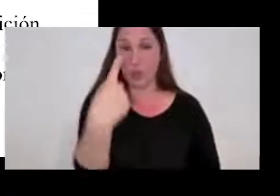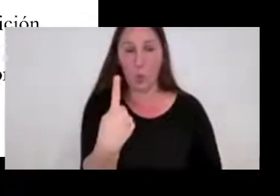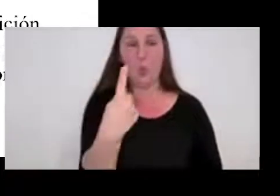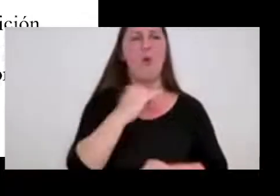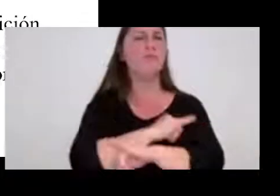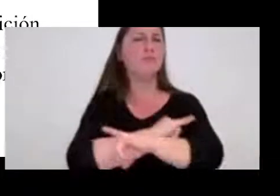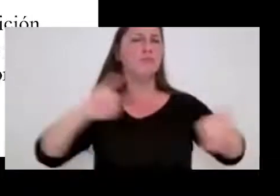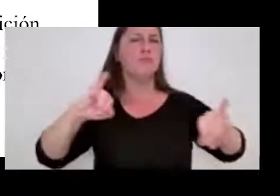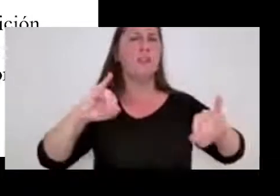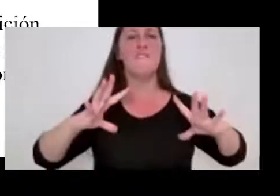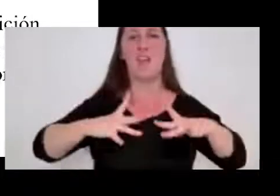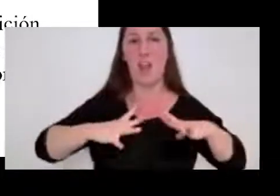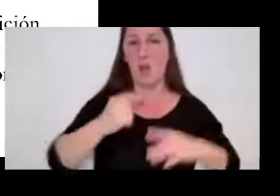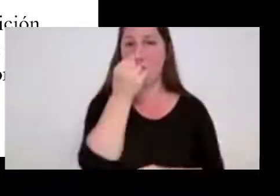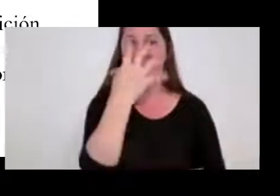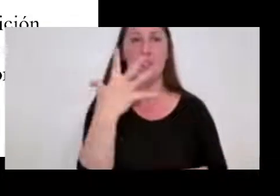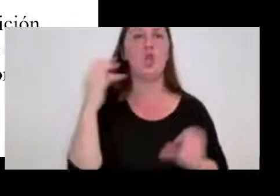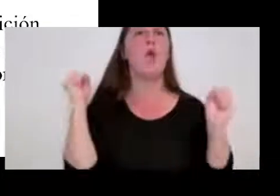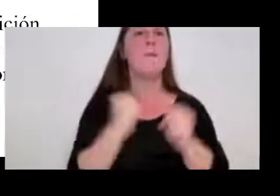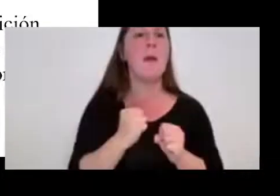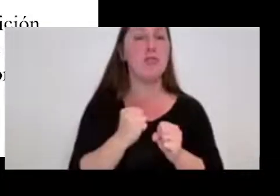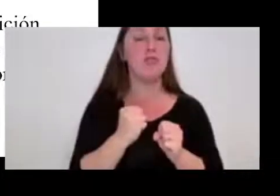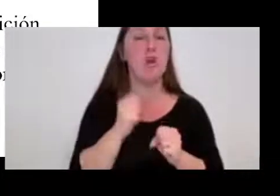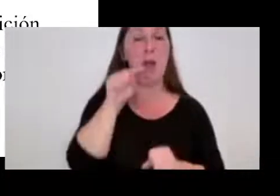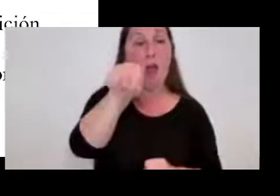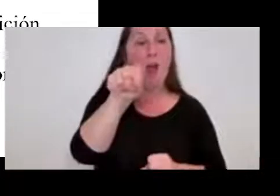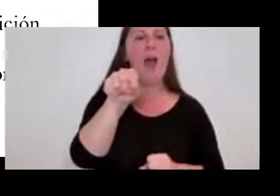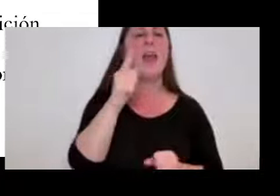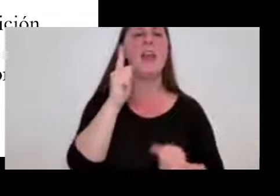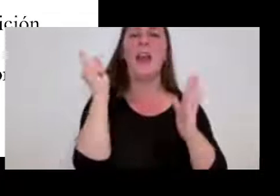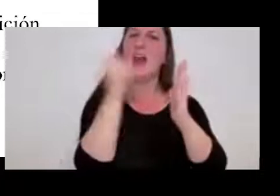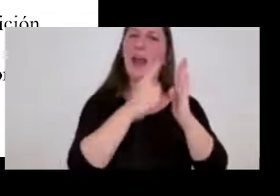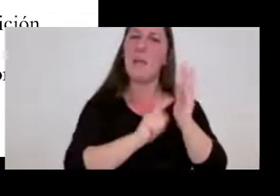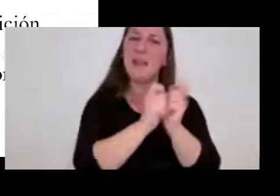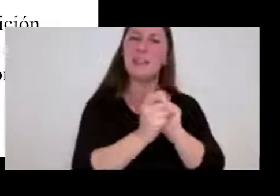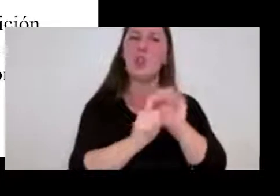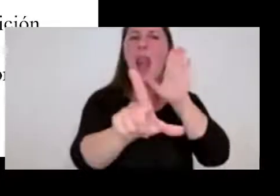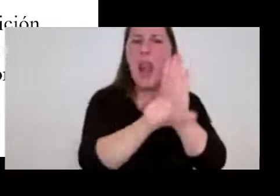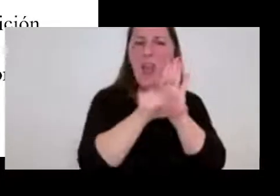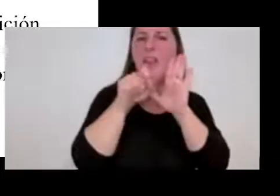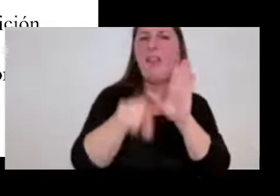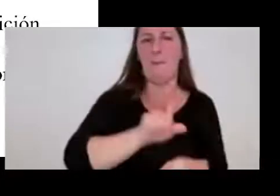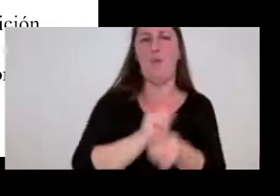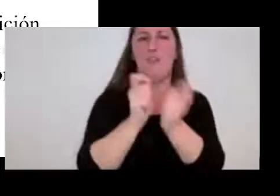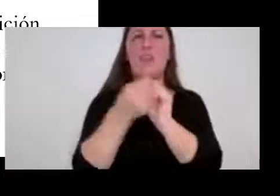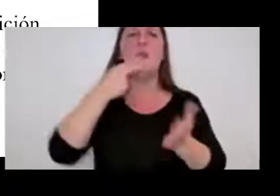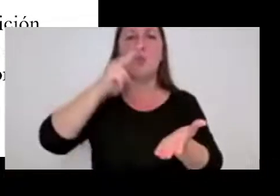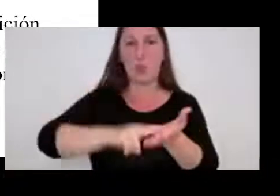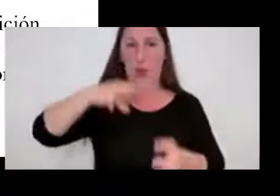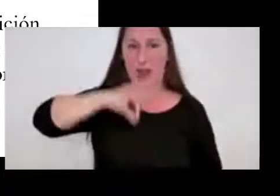un feriado, 25 de mayo, en el cual se reglamentó la ley que modifica el impuesto a las